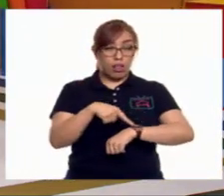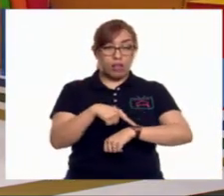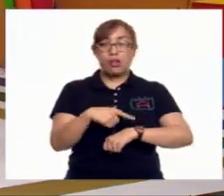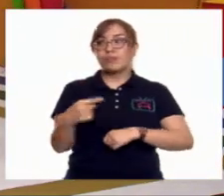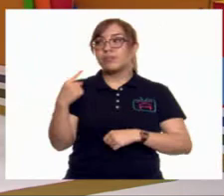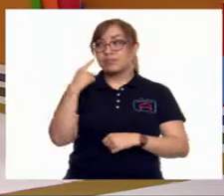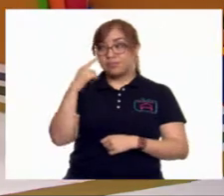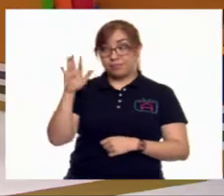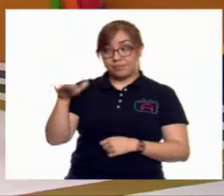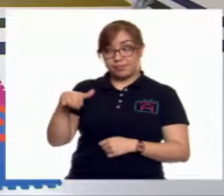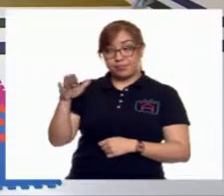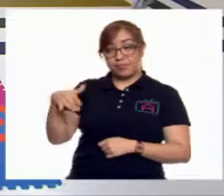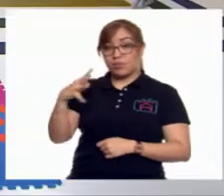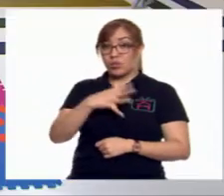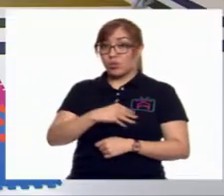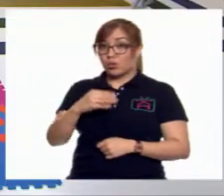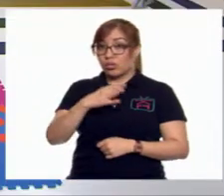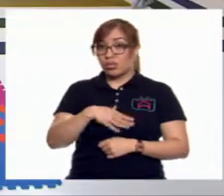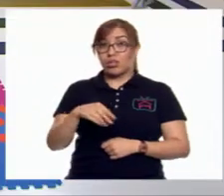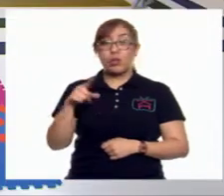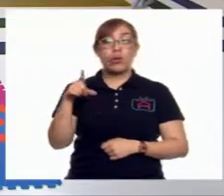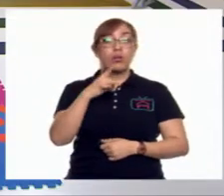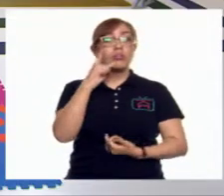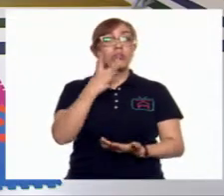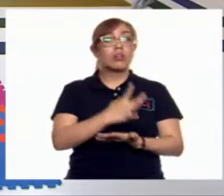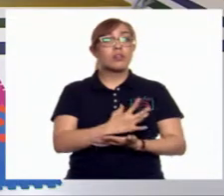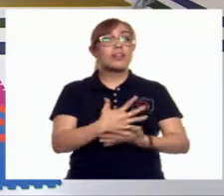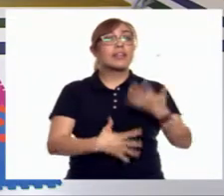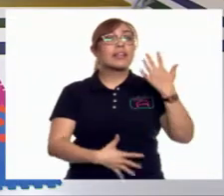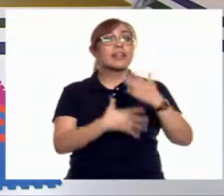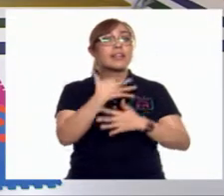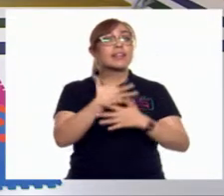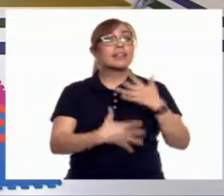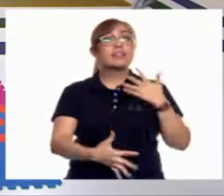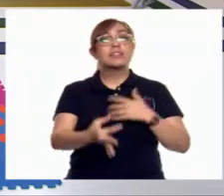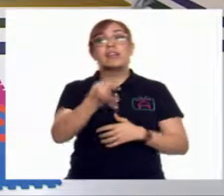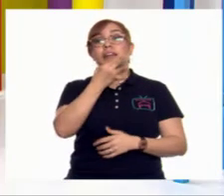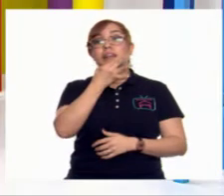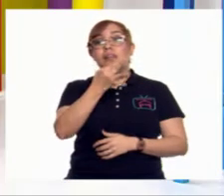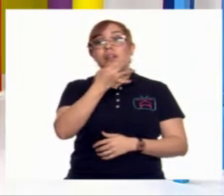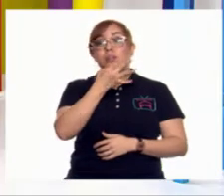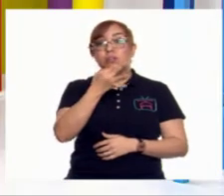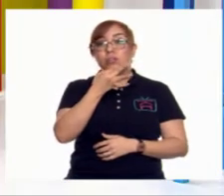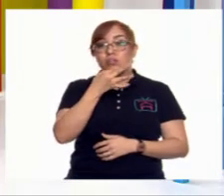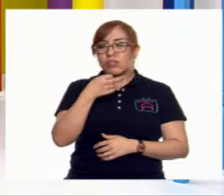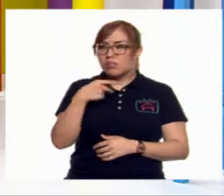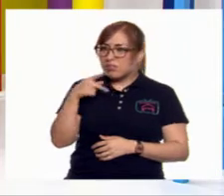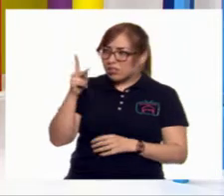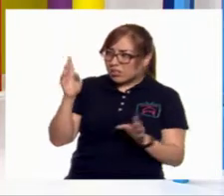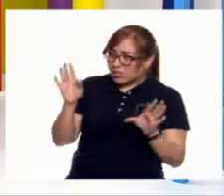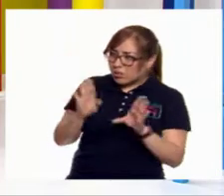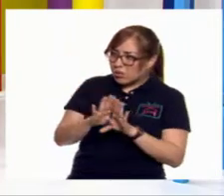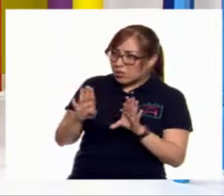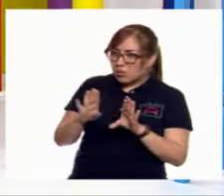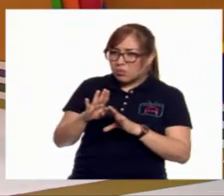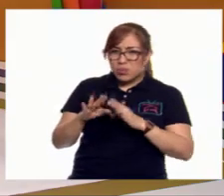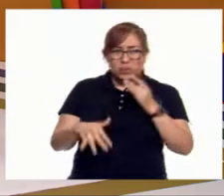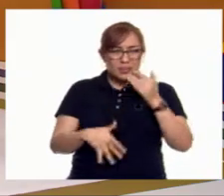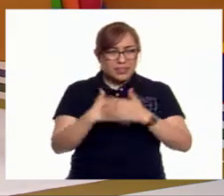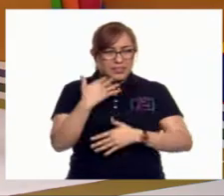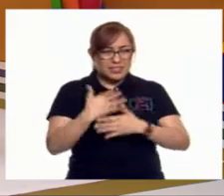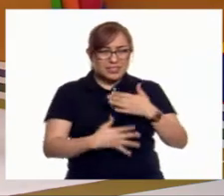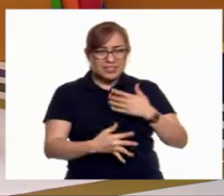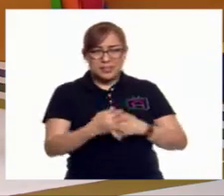qué? Solamente vas a tener 15 minutos para usar el celular. ¿15 minutos? Claro, pero antes